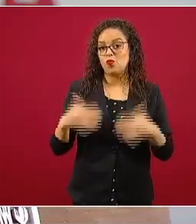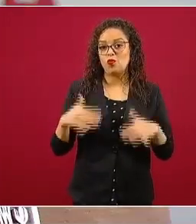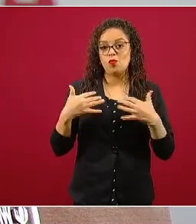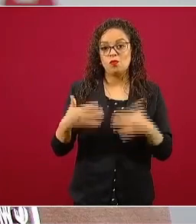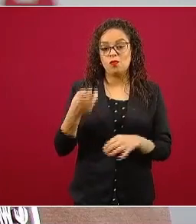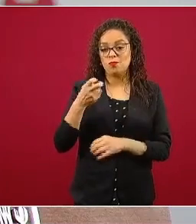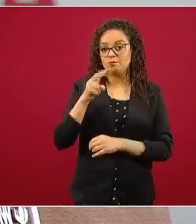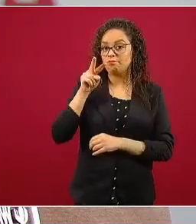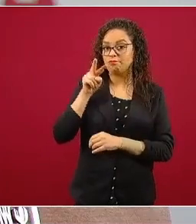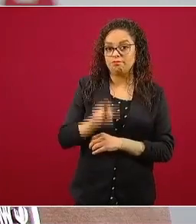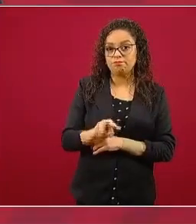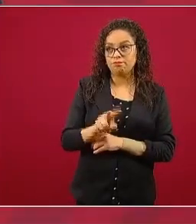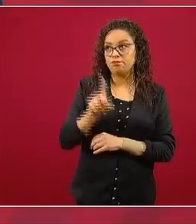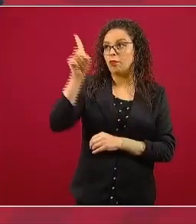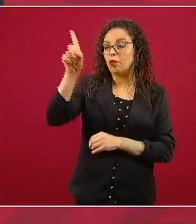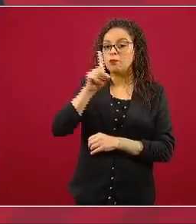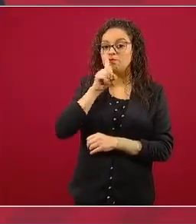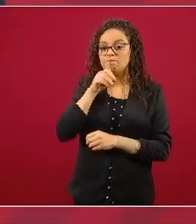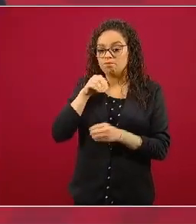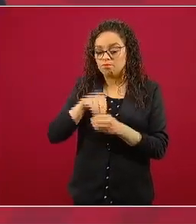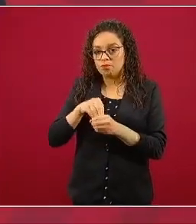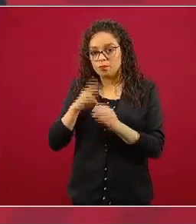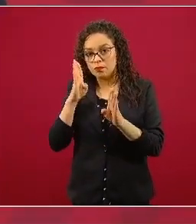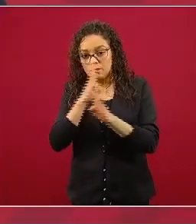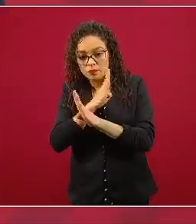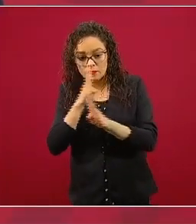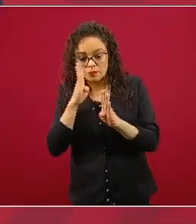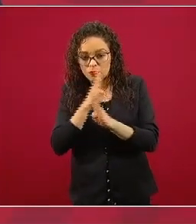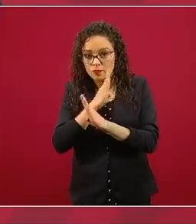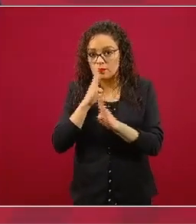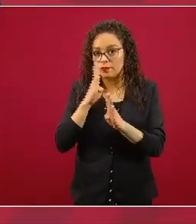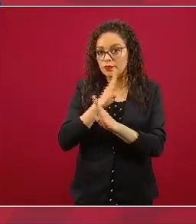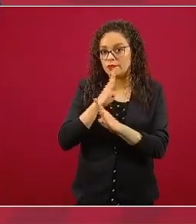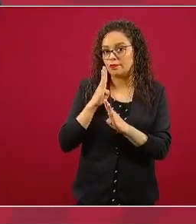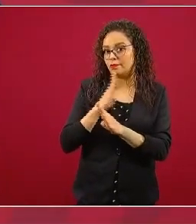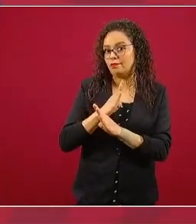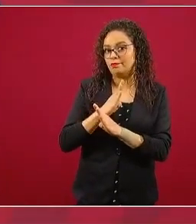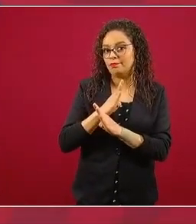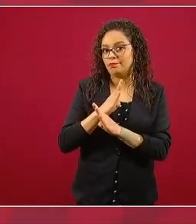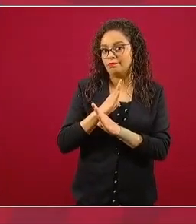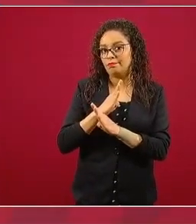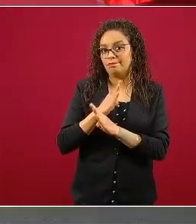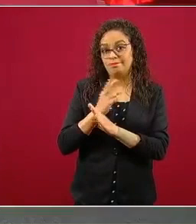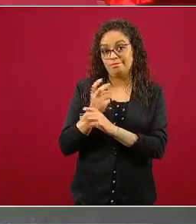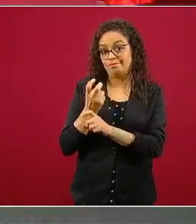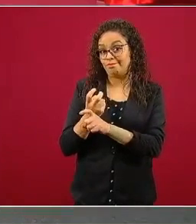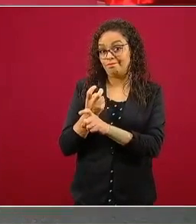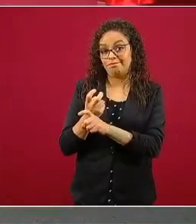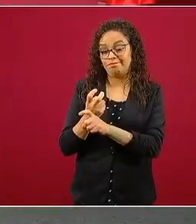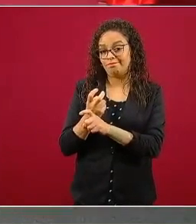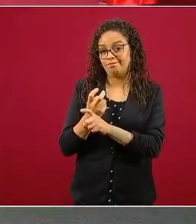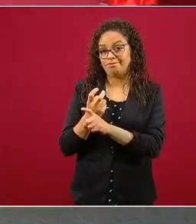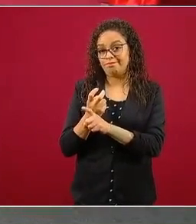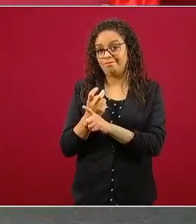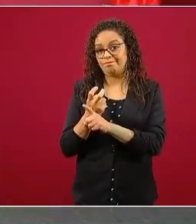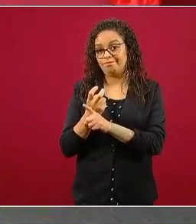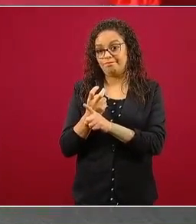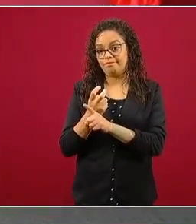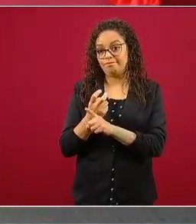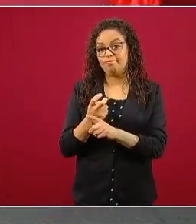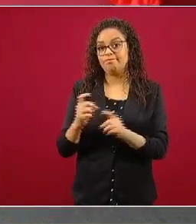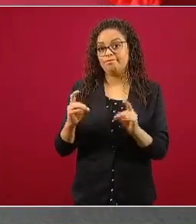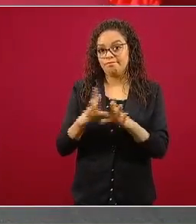un operativo secreto, y que se haya causado la